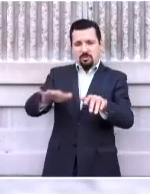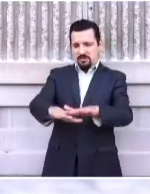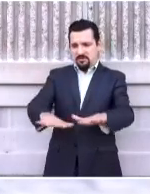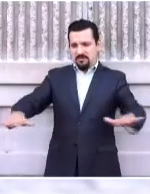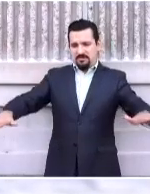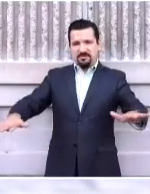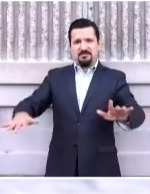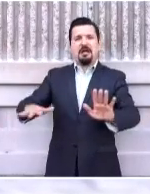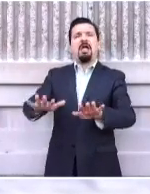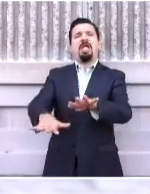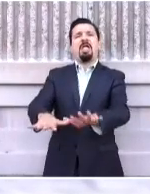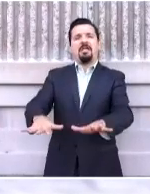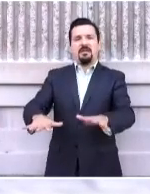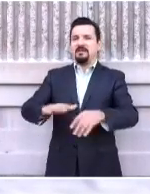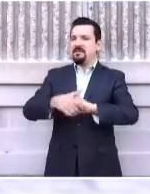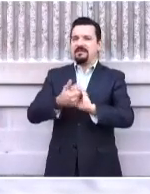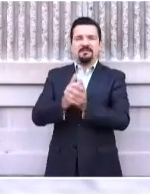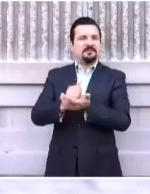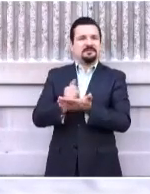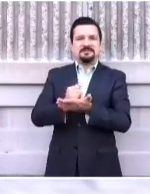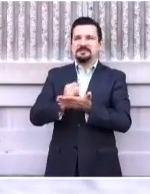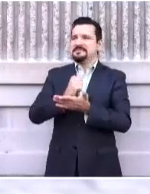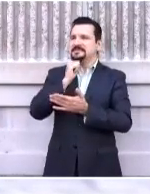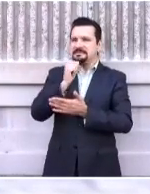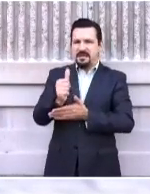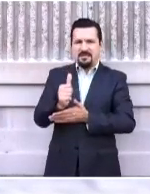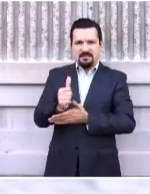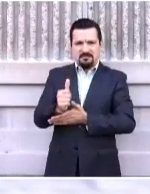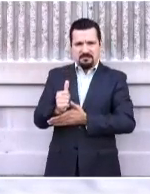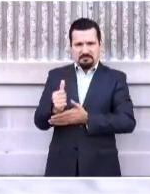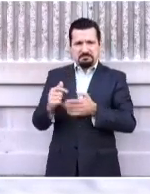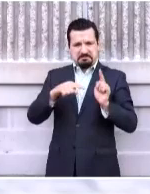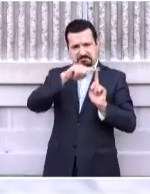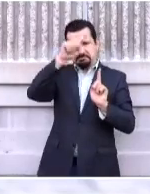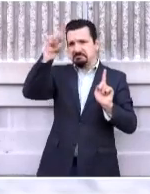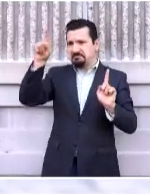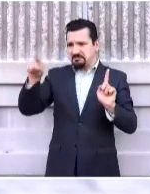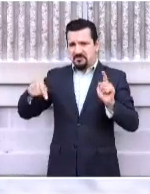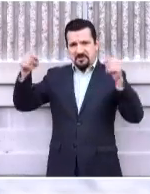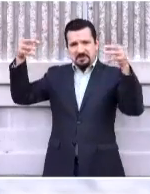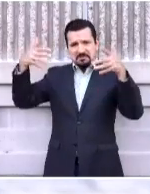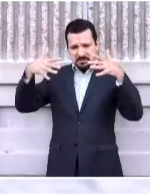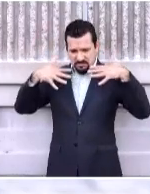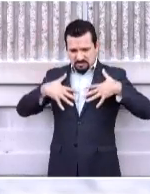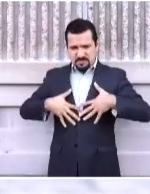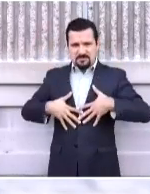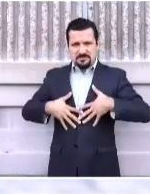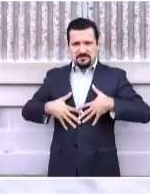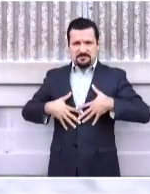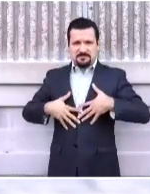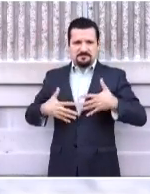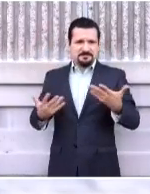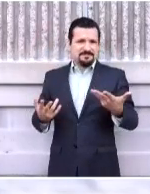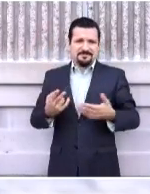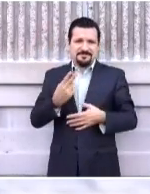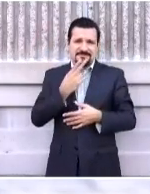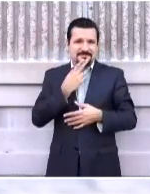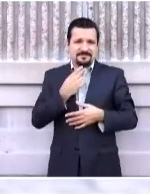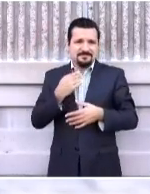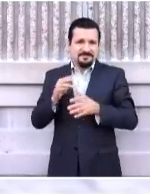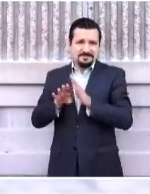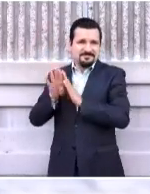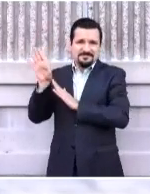superficies y no me lavo las manos, realmente la medida de sanitizar tampoco sería